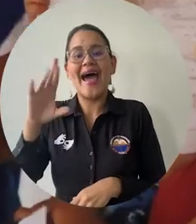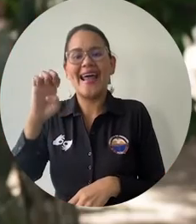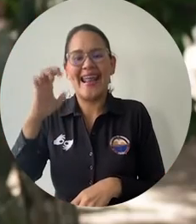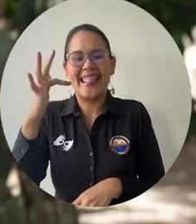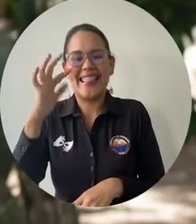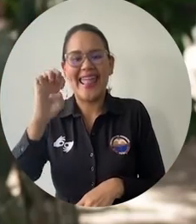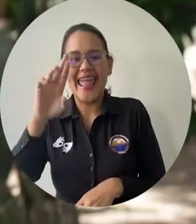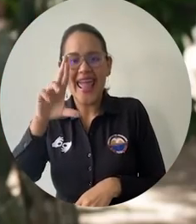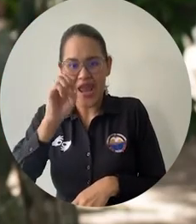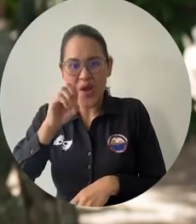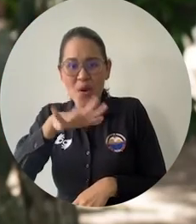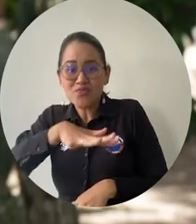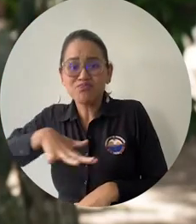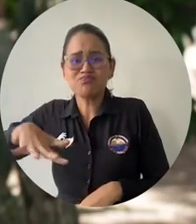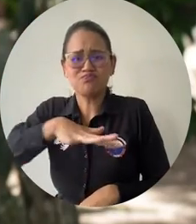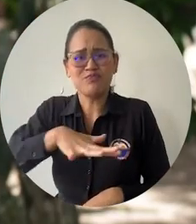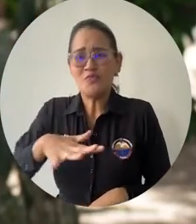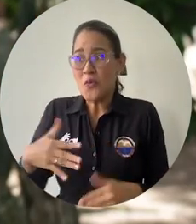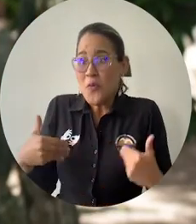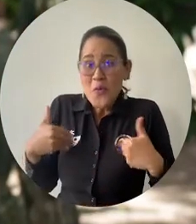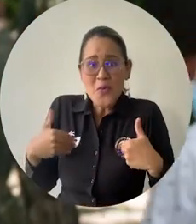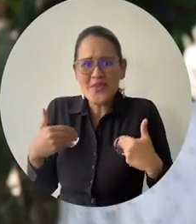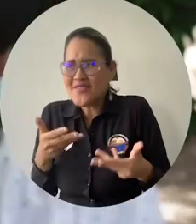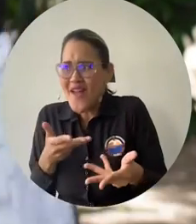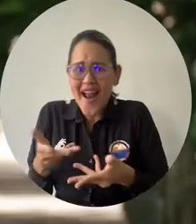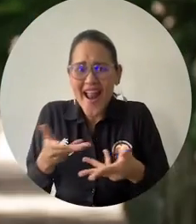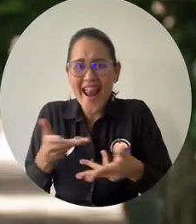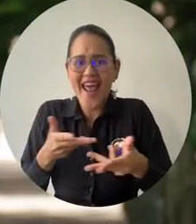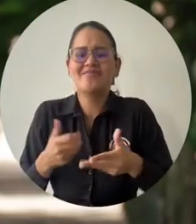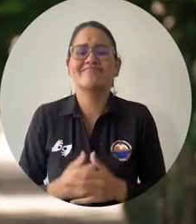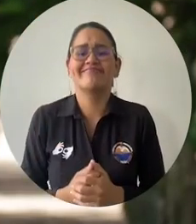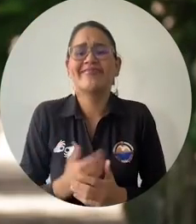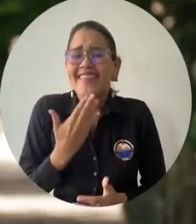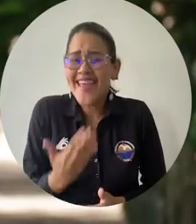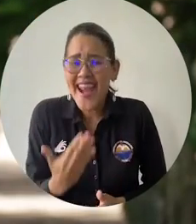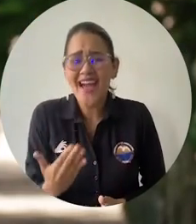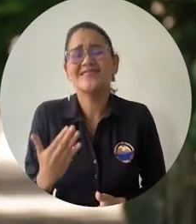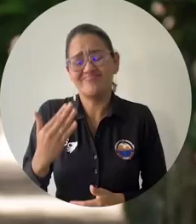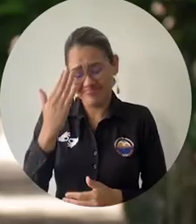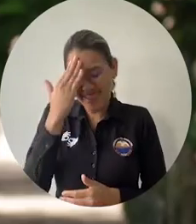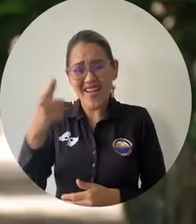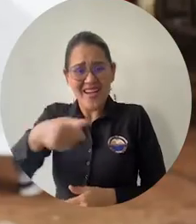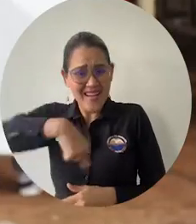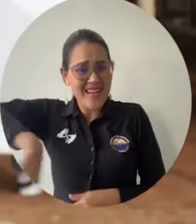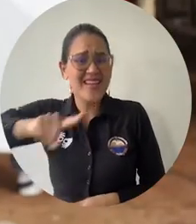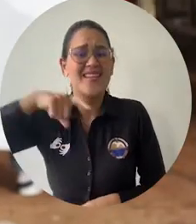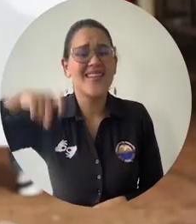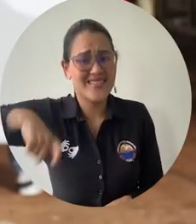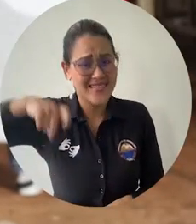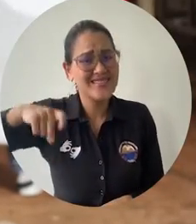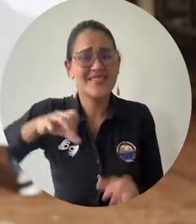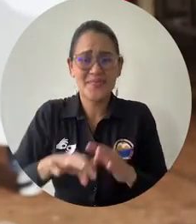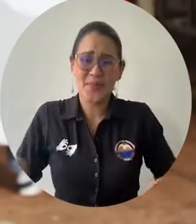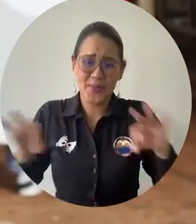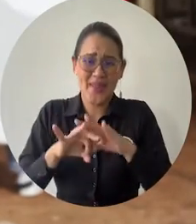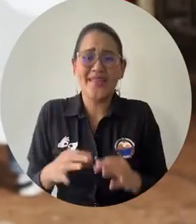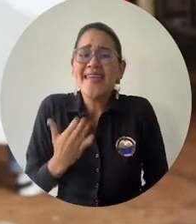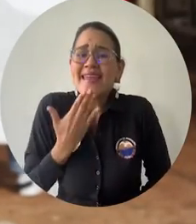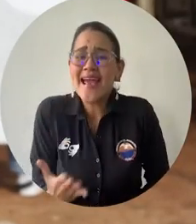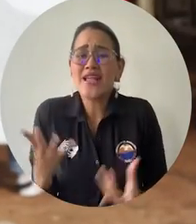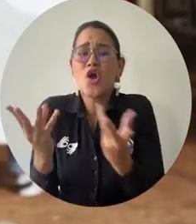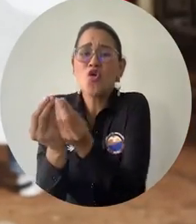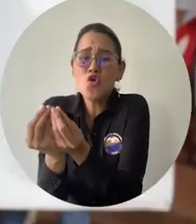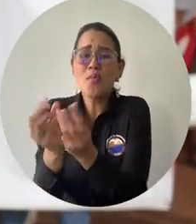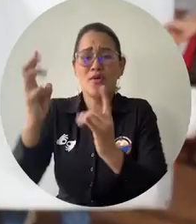Aquí no se ven esas brigadas que nos traigan y hay bastante necesidad en la comunidad. Gracias por el equipo de la